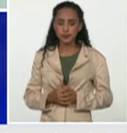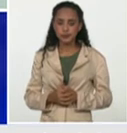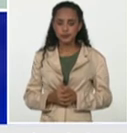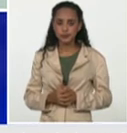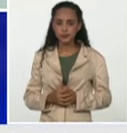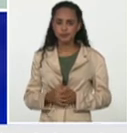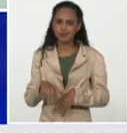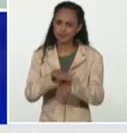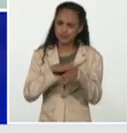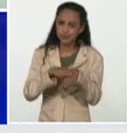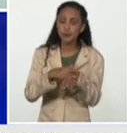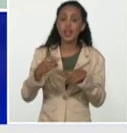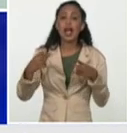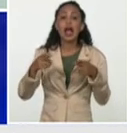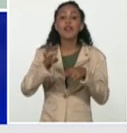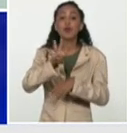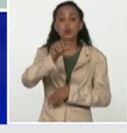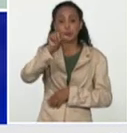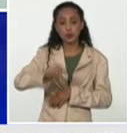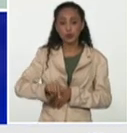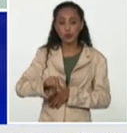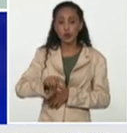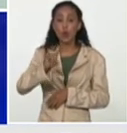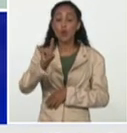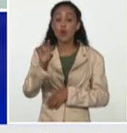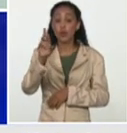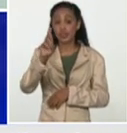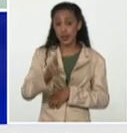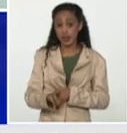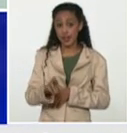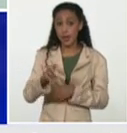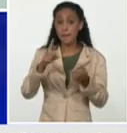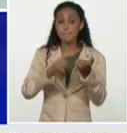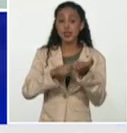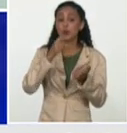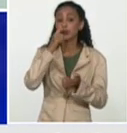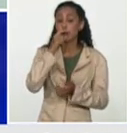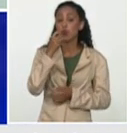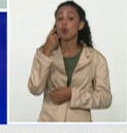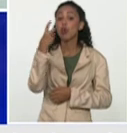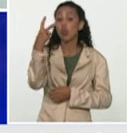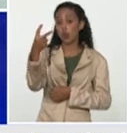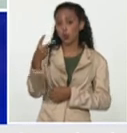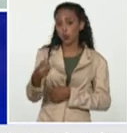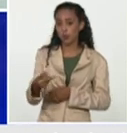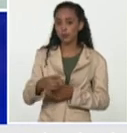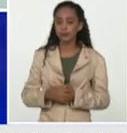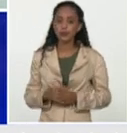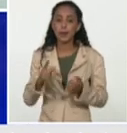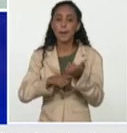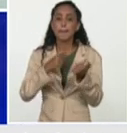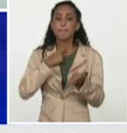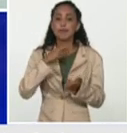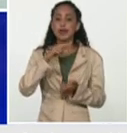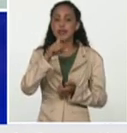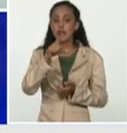Cárdenas con 4, Unión de Reyes y Pedro Betancur con 2 cada uno y Perico y Colón con 1 cada